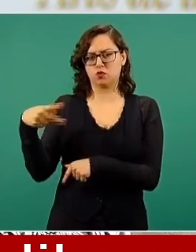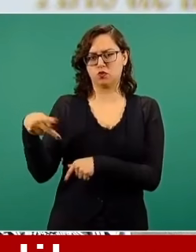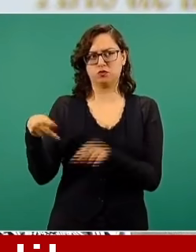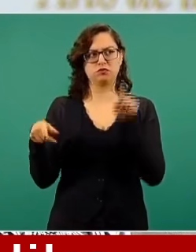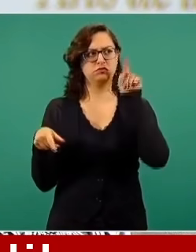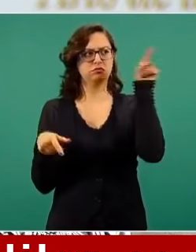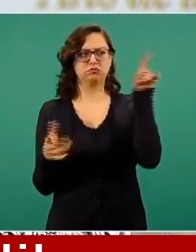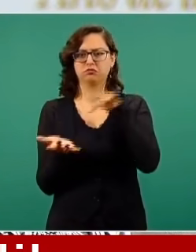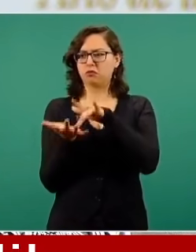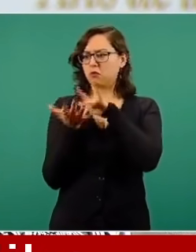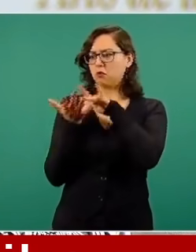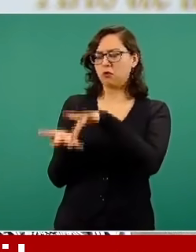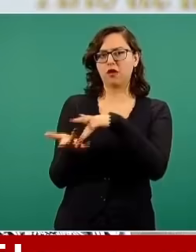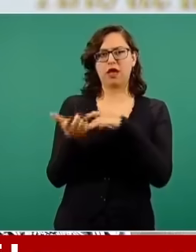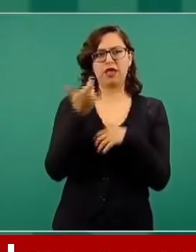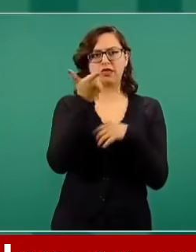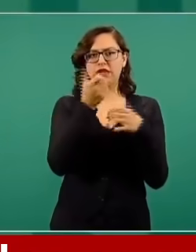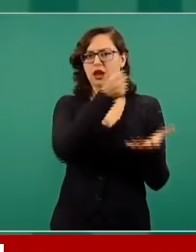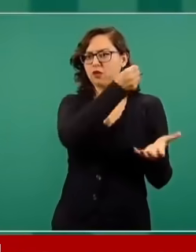es cierto,